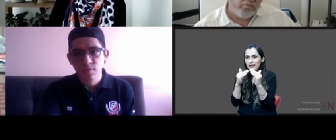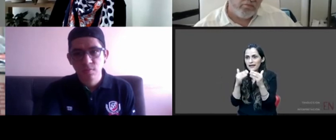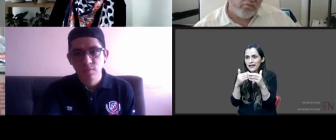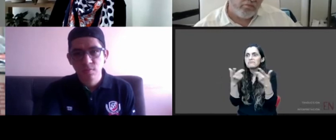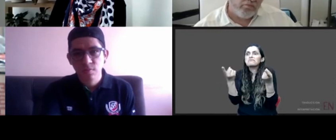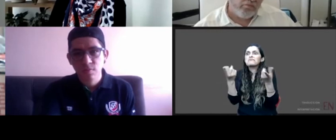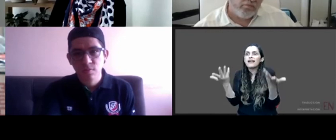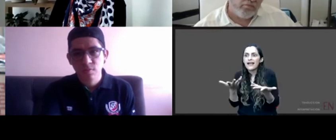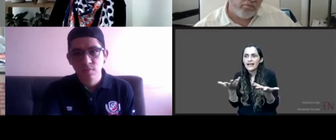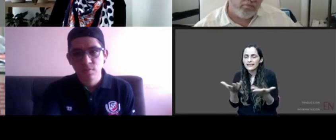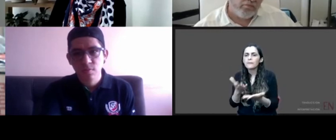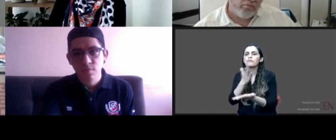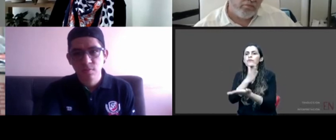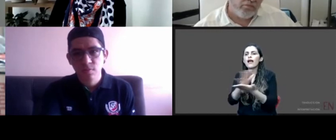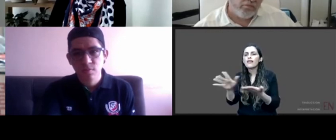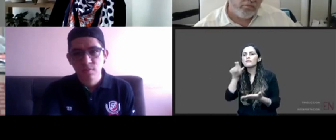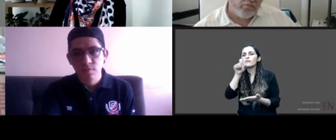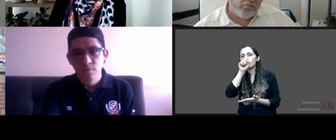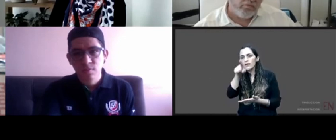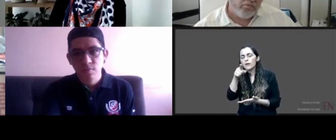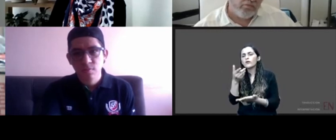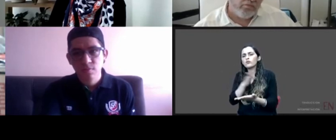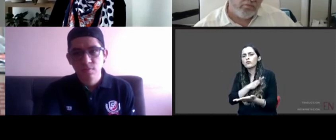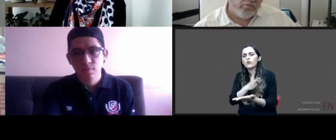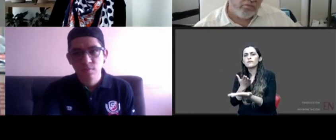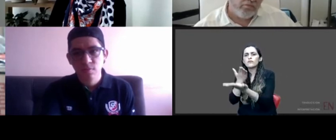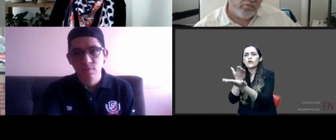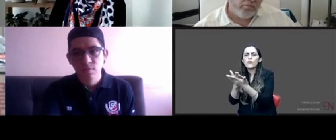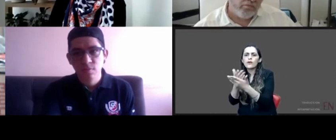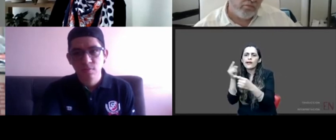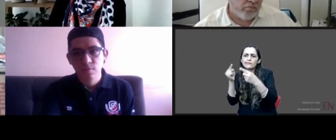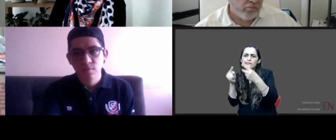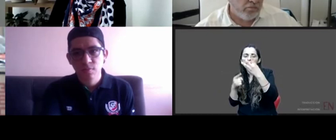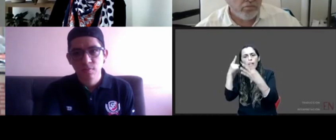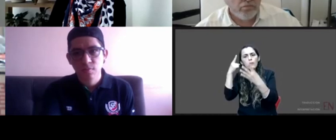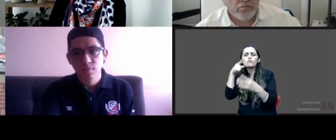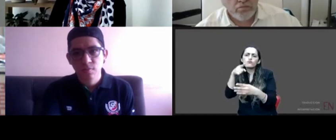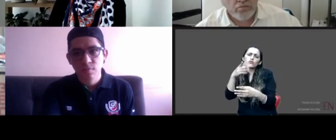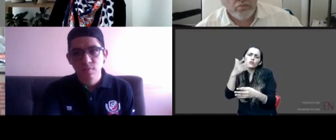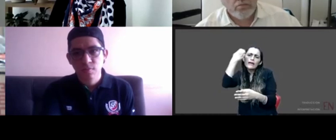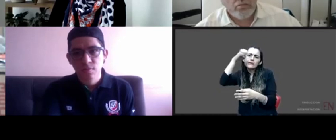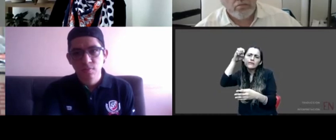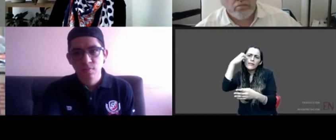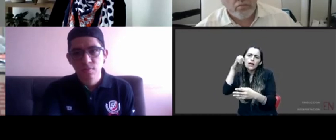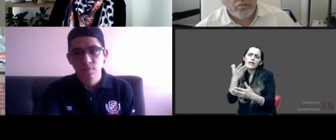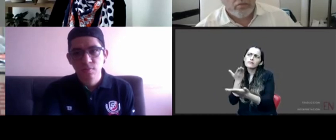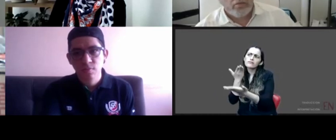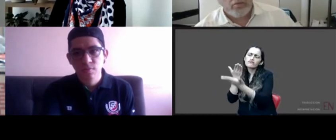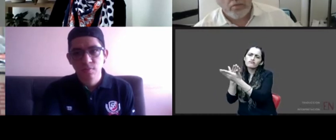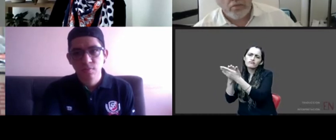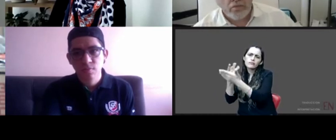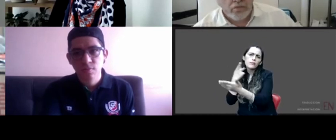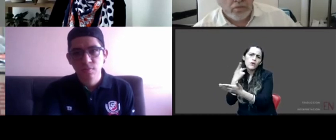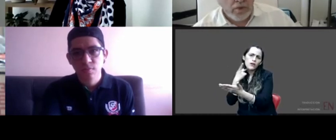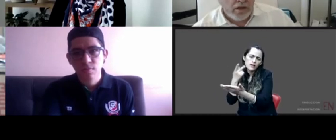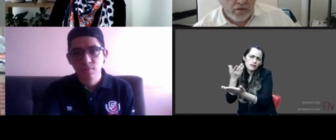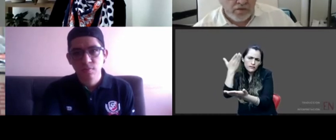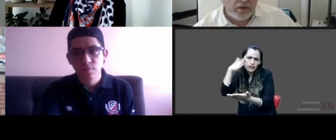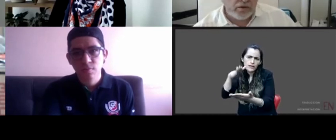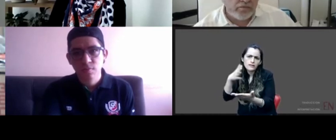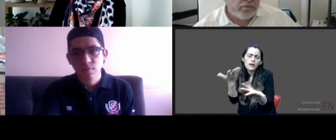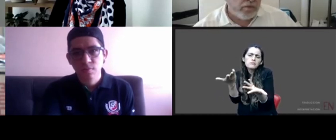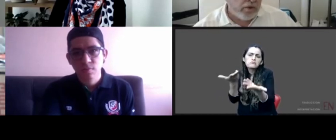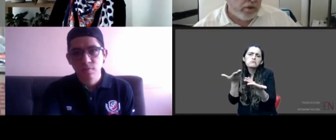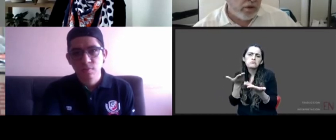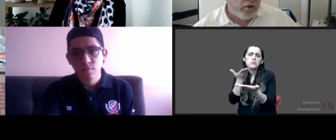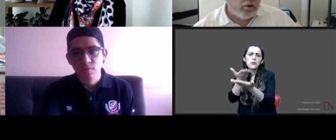de legislación. Entonces, tu segunda ronda en 4 minutos, ¿qué nos dices de lo que se ha escuchado?